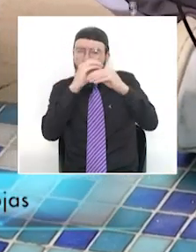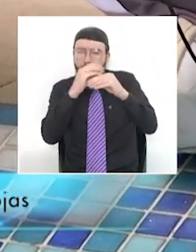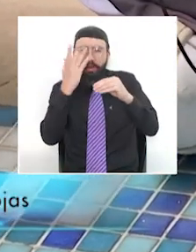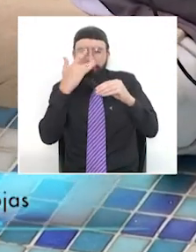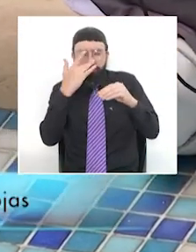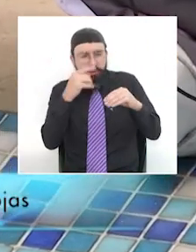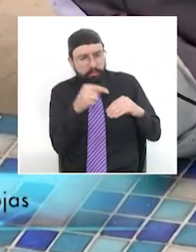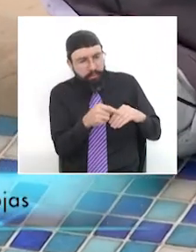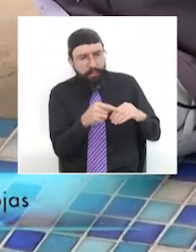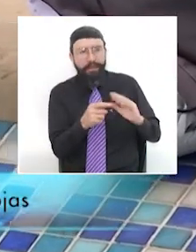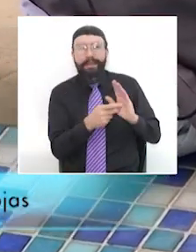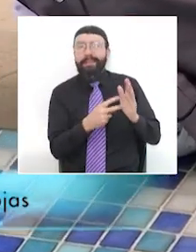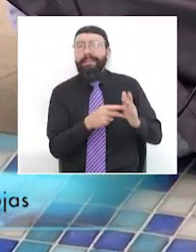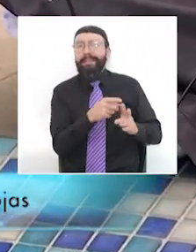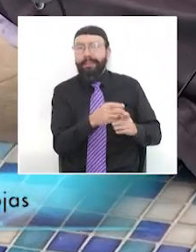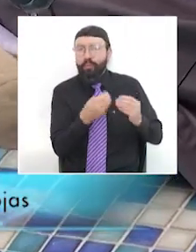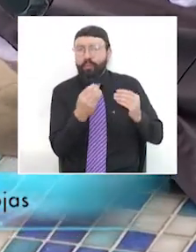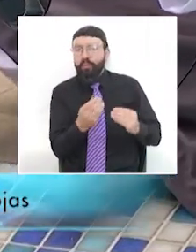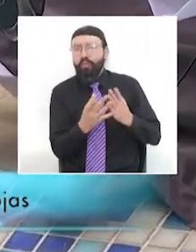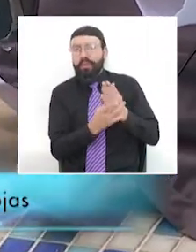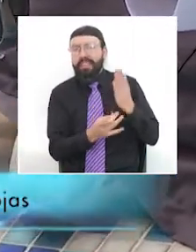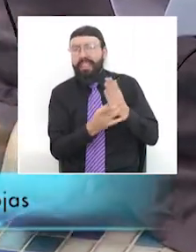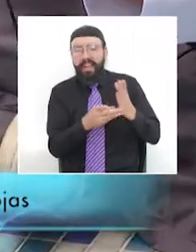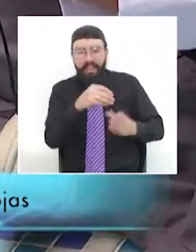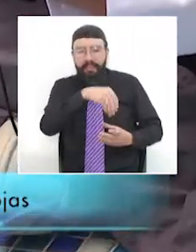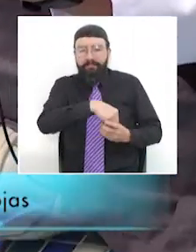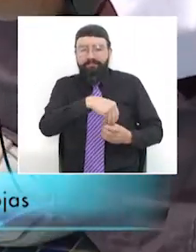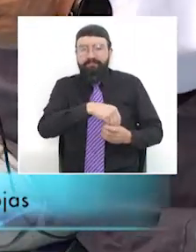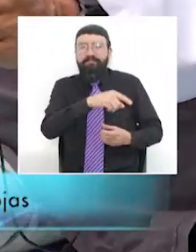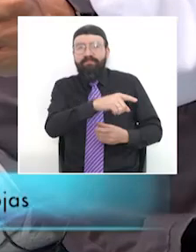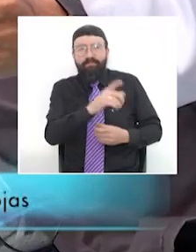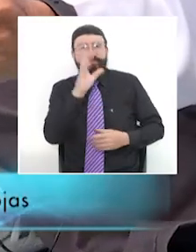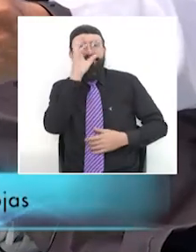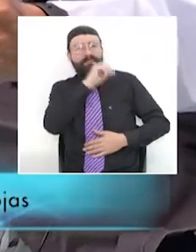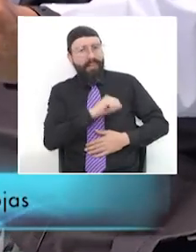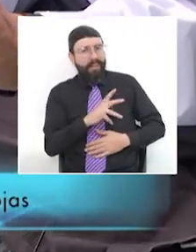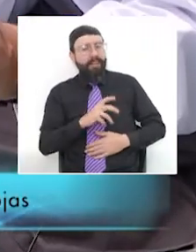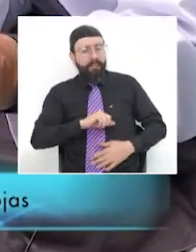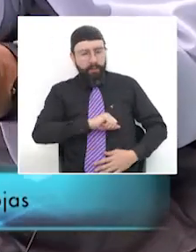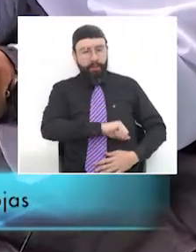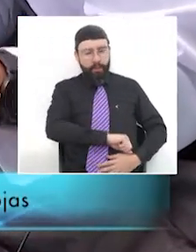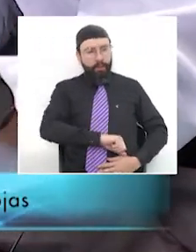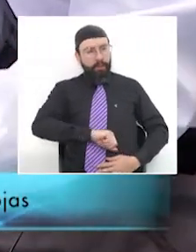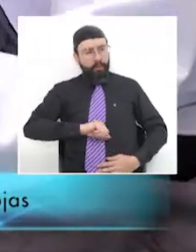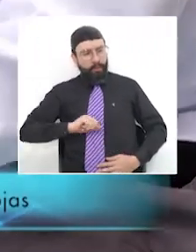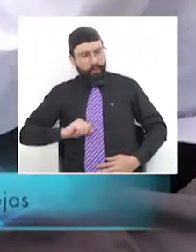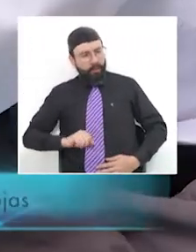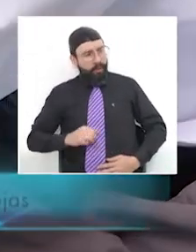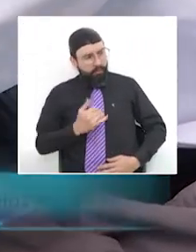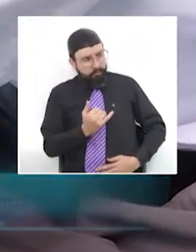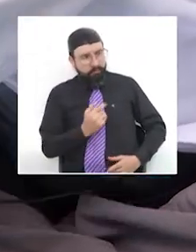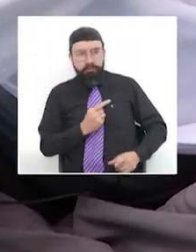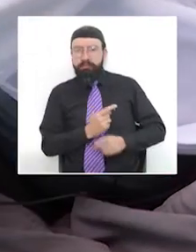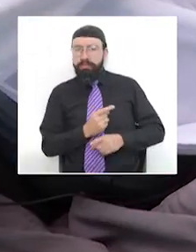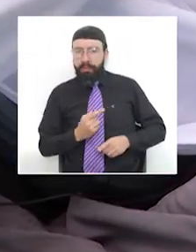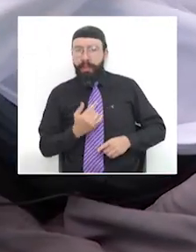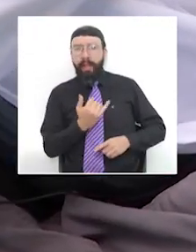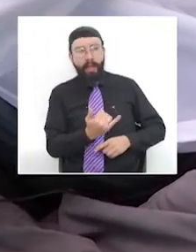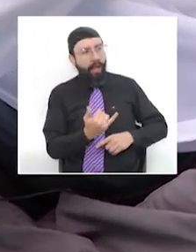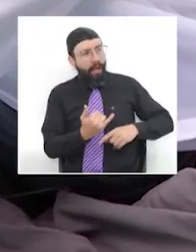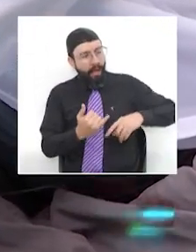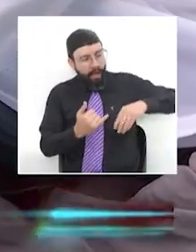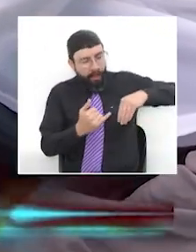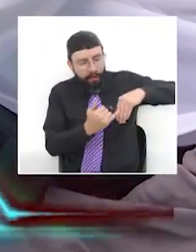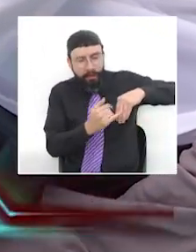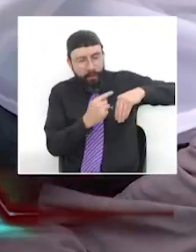aumenta el grado de claridad, un poco más blanco, y nos damos cuenta que hay una infiltración de grasa en todo